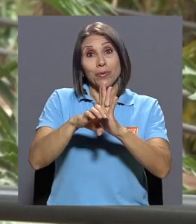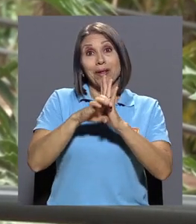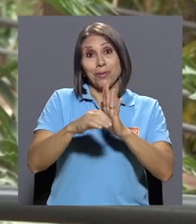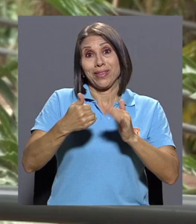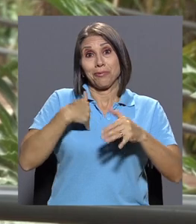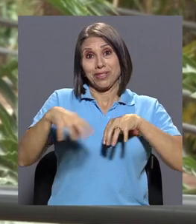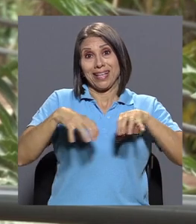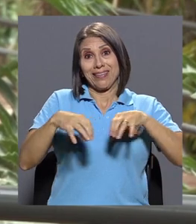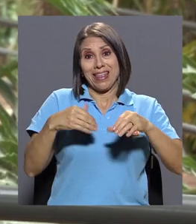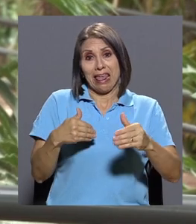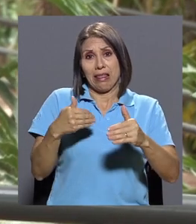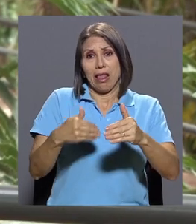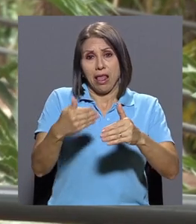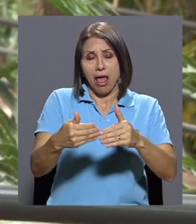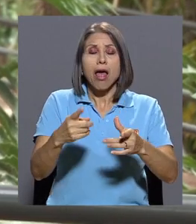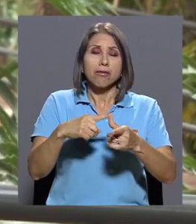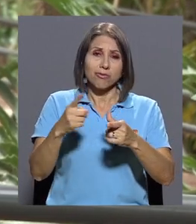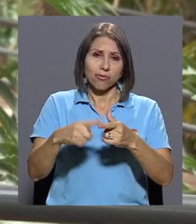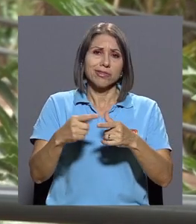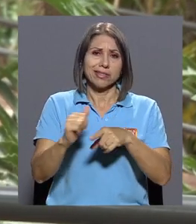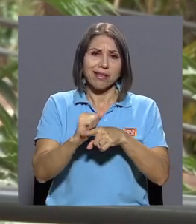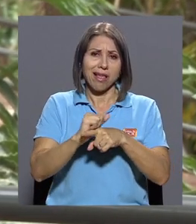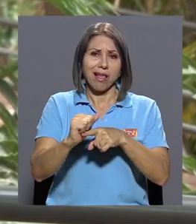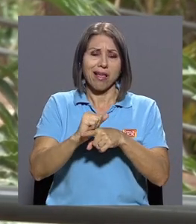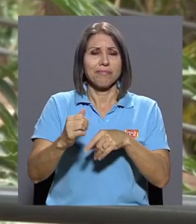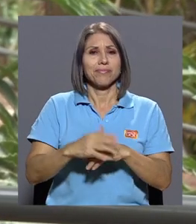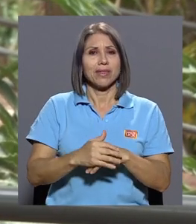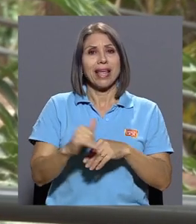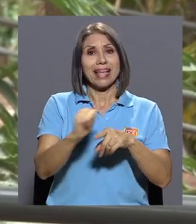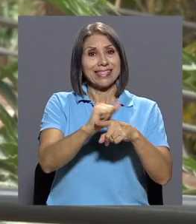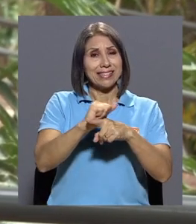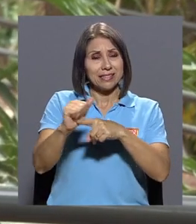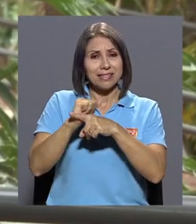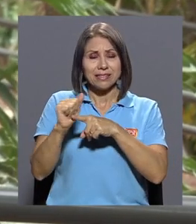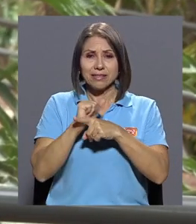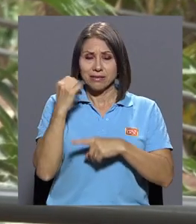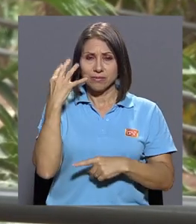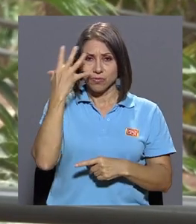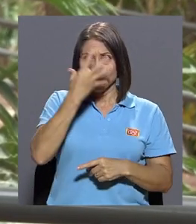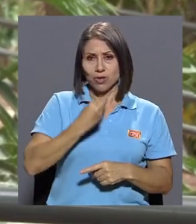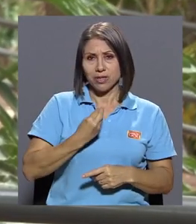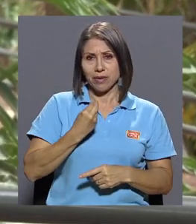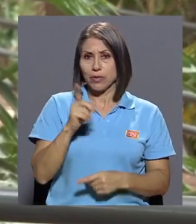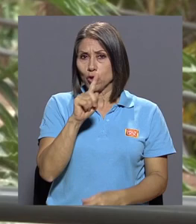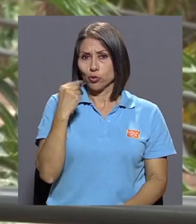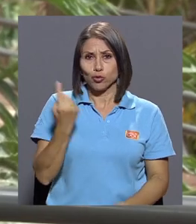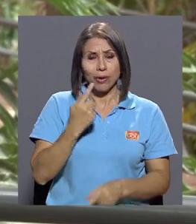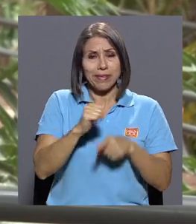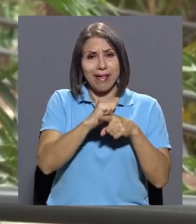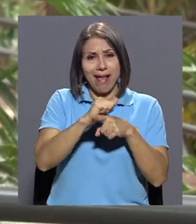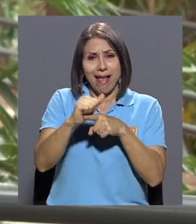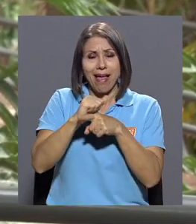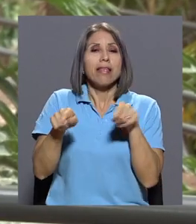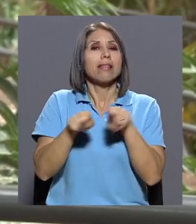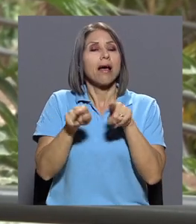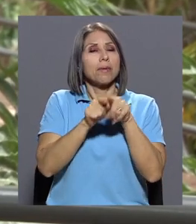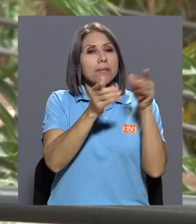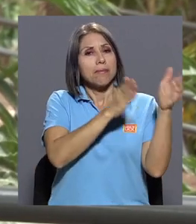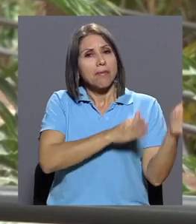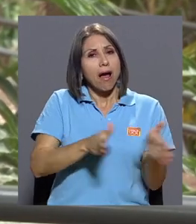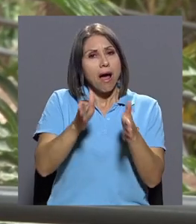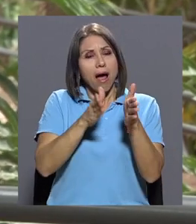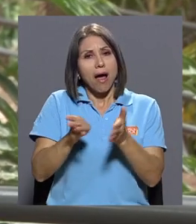cerca, y la parte de los ensayos es muy bonita porque no solamente ensayamos, sino planeamos